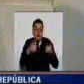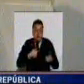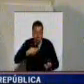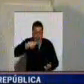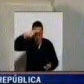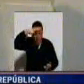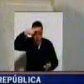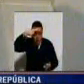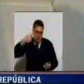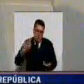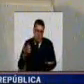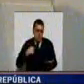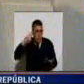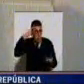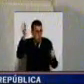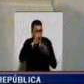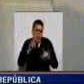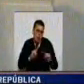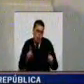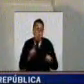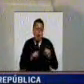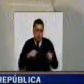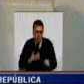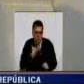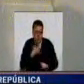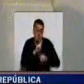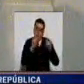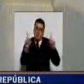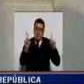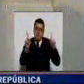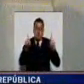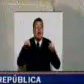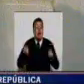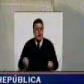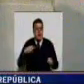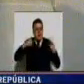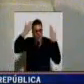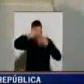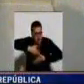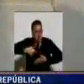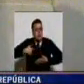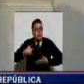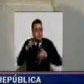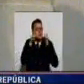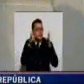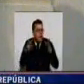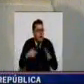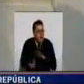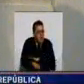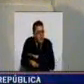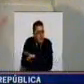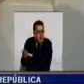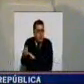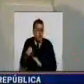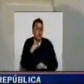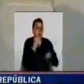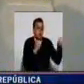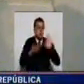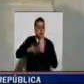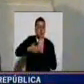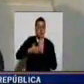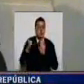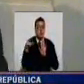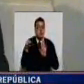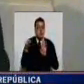Aquí hubo un torcido. Tengo la íntima convicción de aquí que hubo un torcido. Que lo puedan y lo quieran demostrar o no las autoridades respectivas, yo no